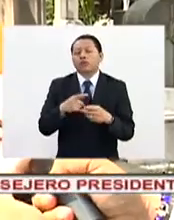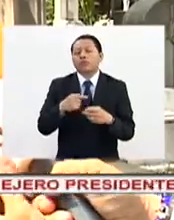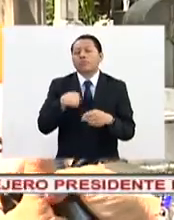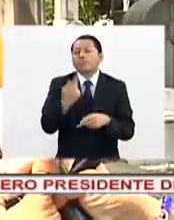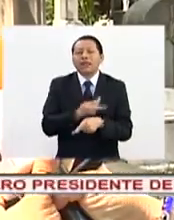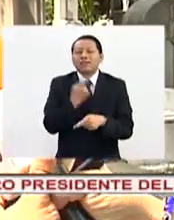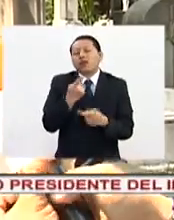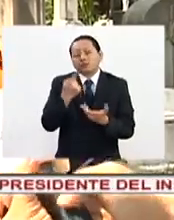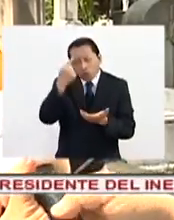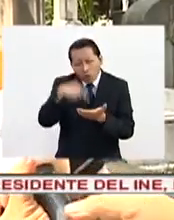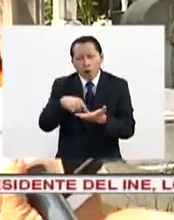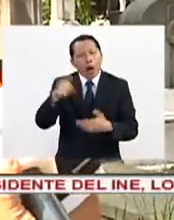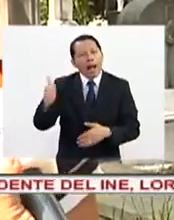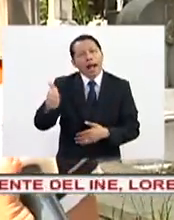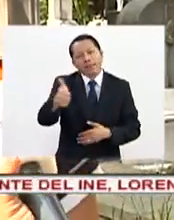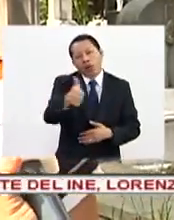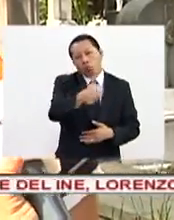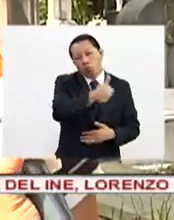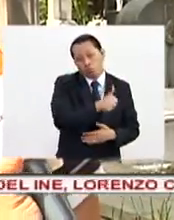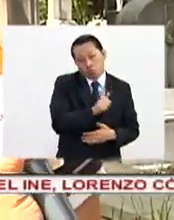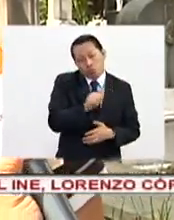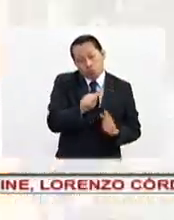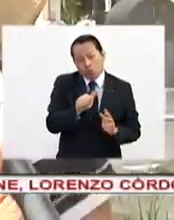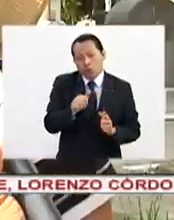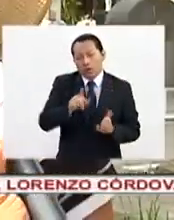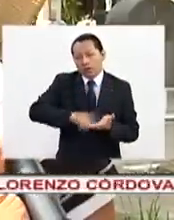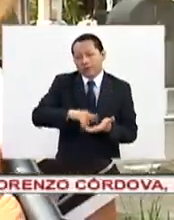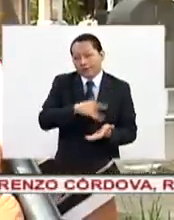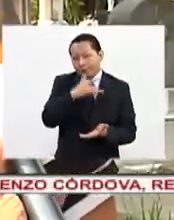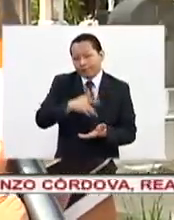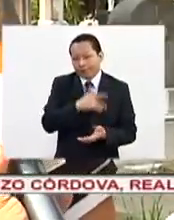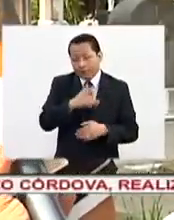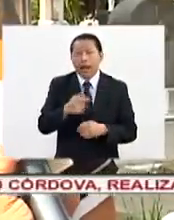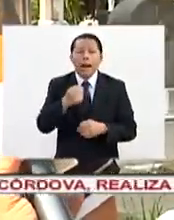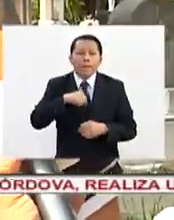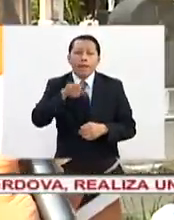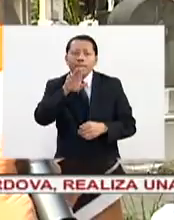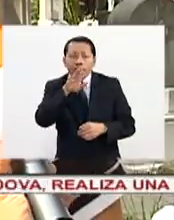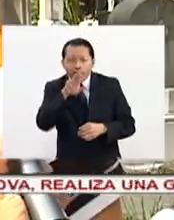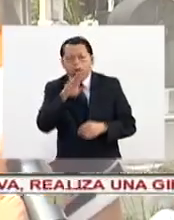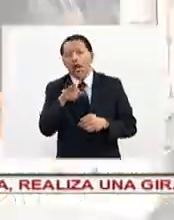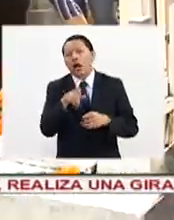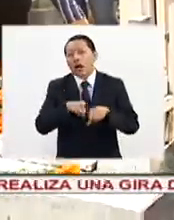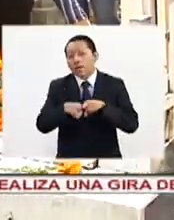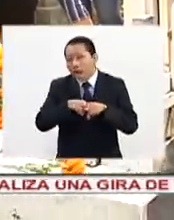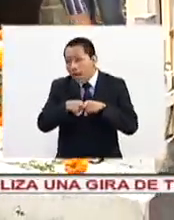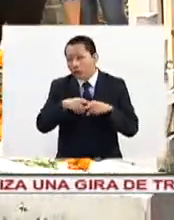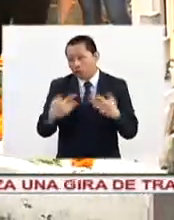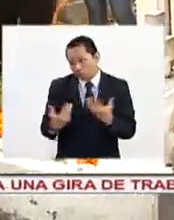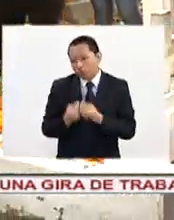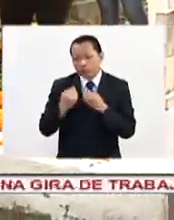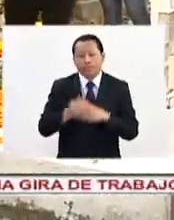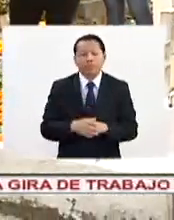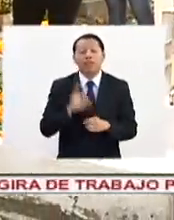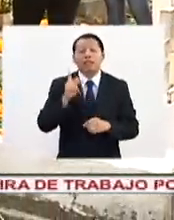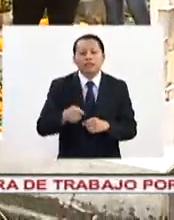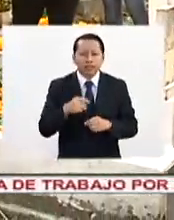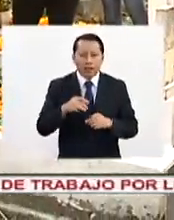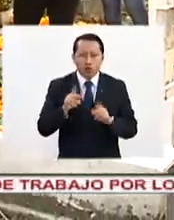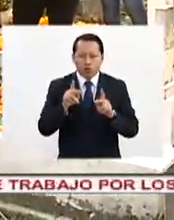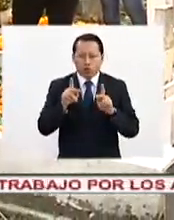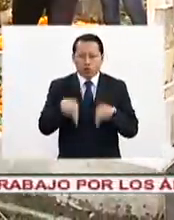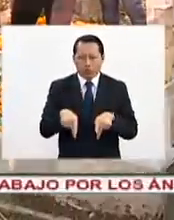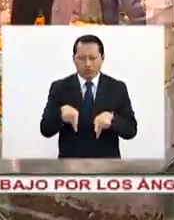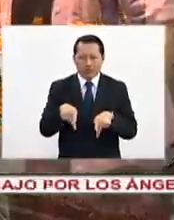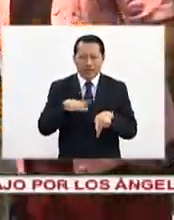creo que depende de cada ser humano, ¿no? A cómo lo tomemos. Con mi mamá, con mis hermanos. Las tumbas lucían diferentes a